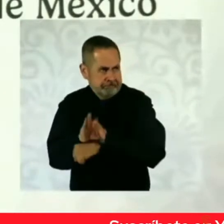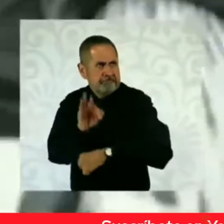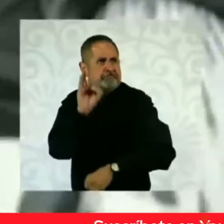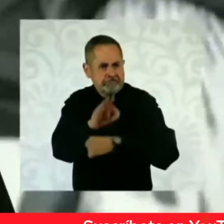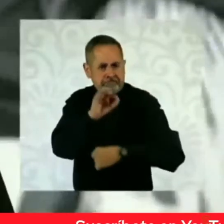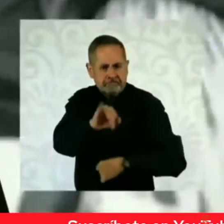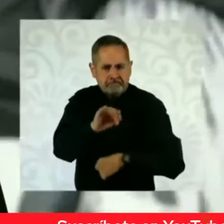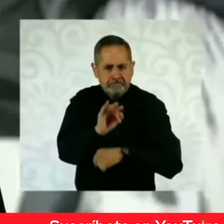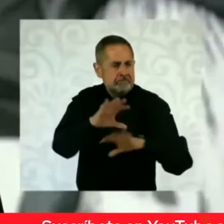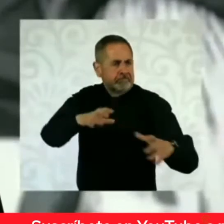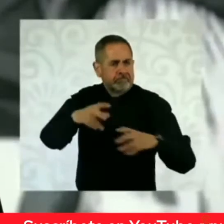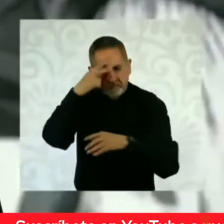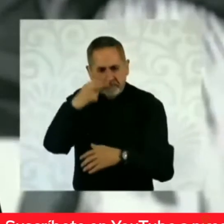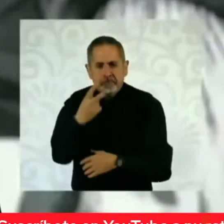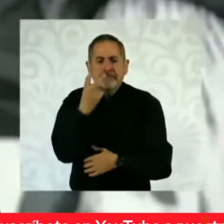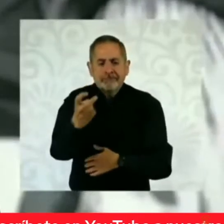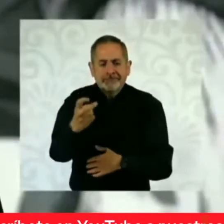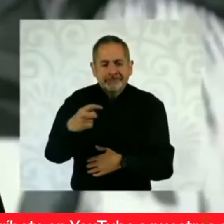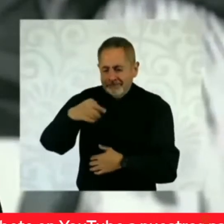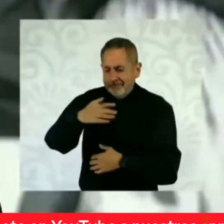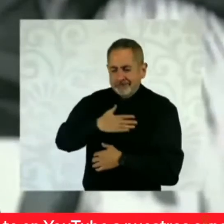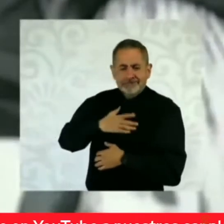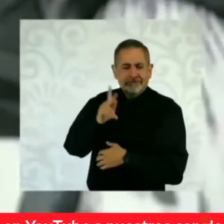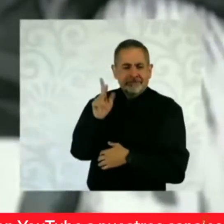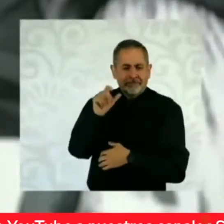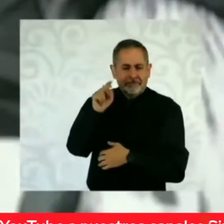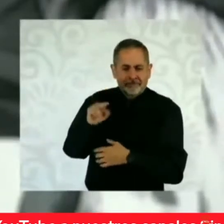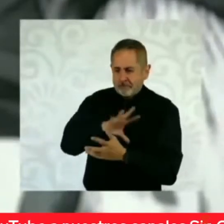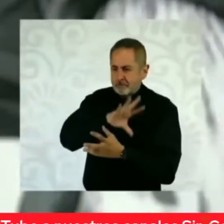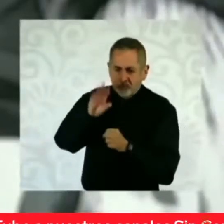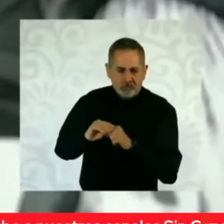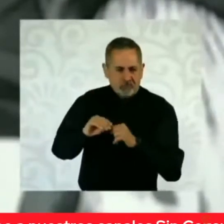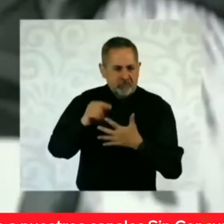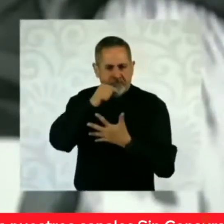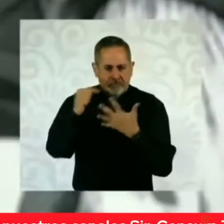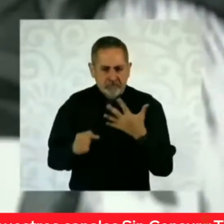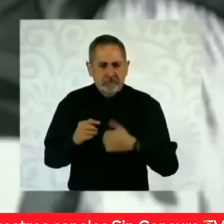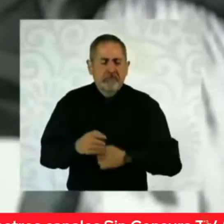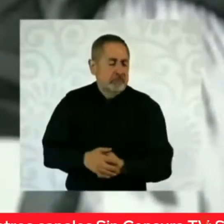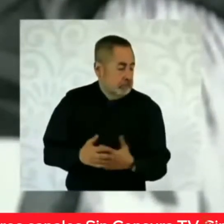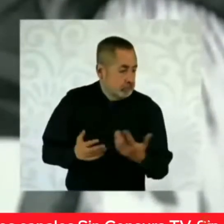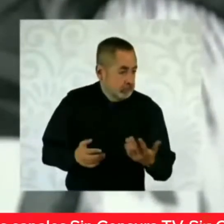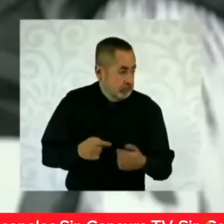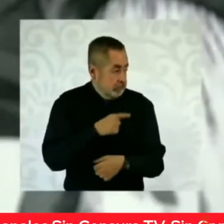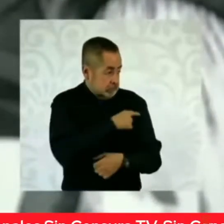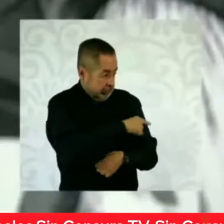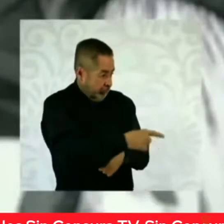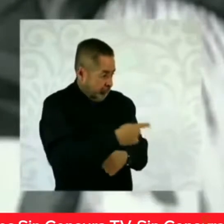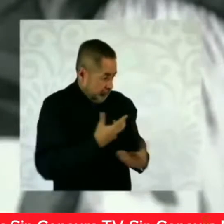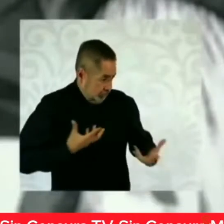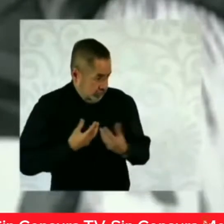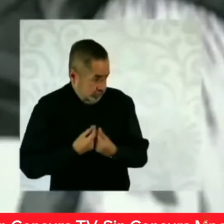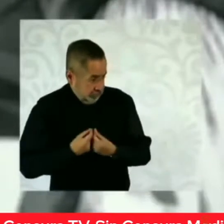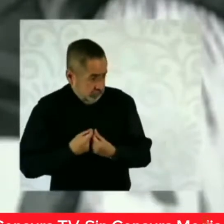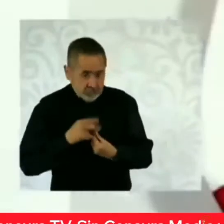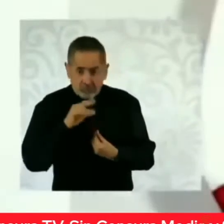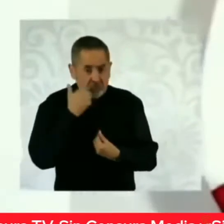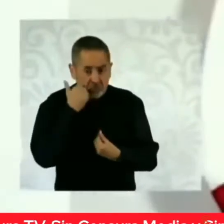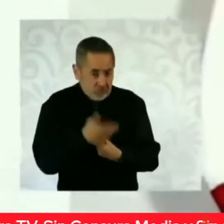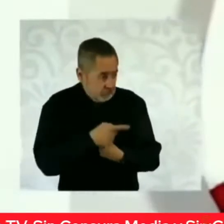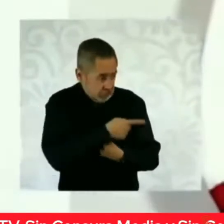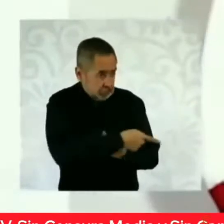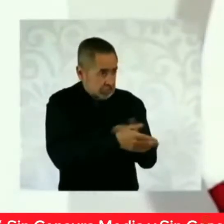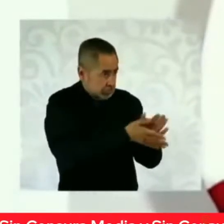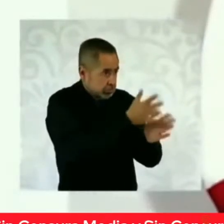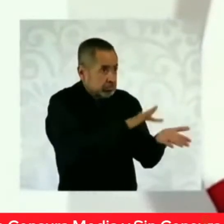mexicanos. Y por eso esta estrategia integral. Quien decida apoyar o no a otra persona,